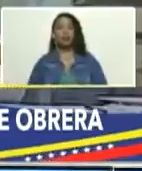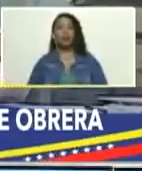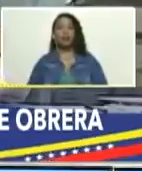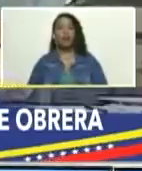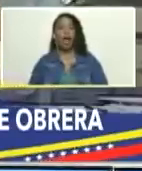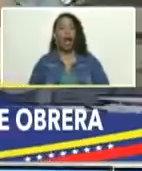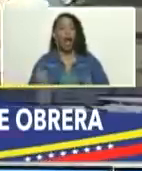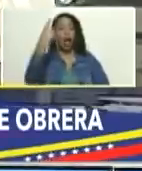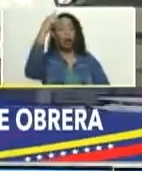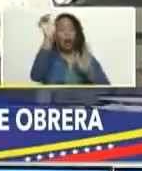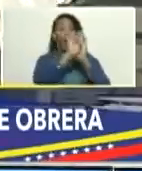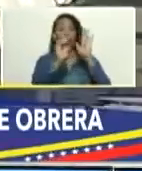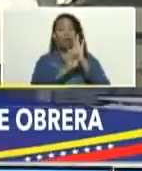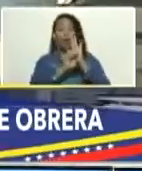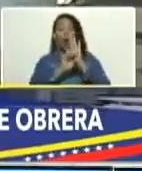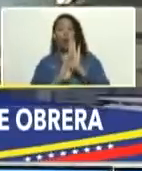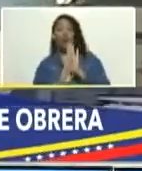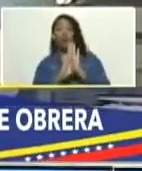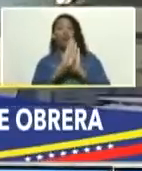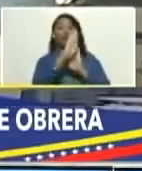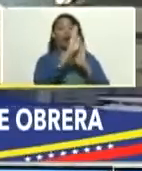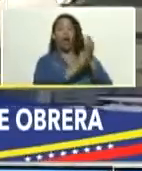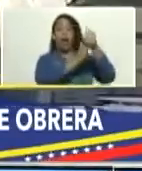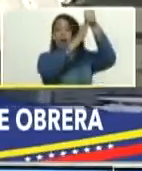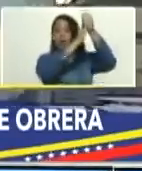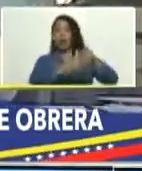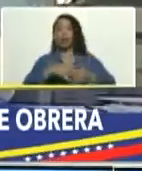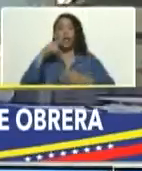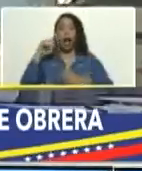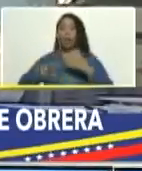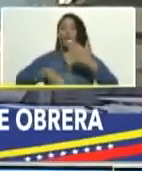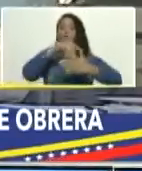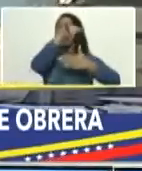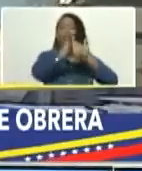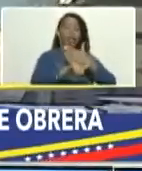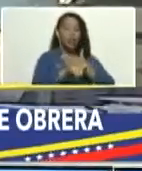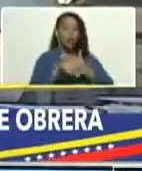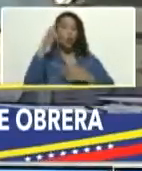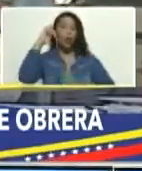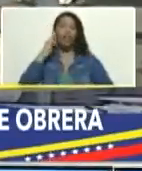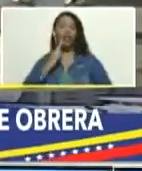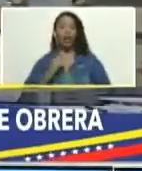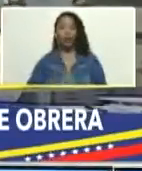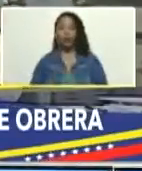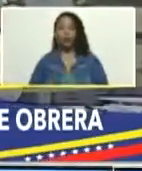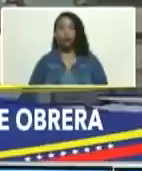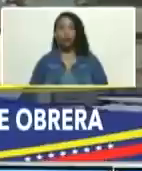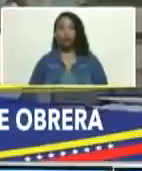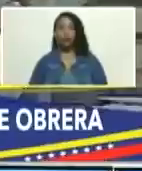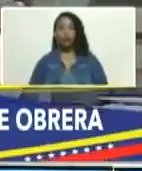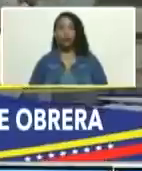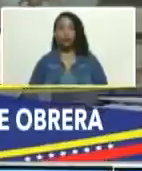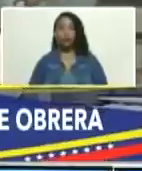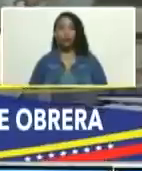La primera etapa del surgimiento del liderazgo, del proyecto bolivariano.